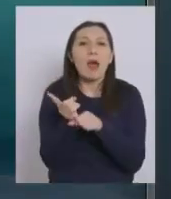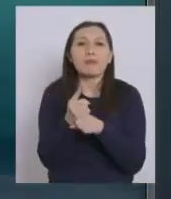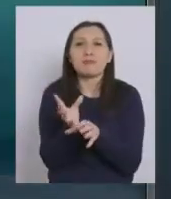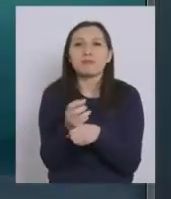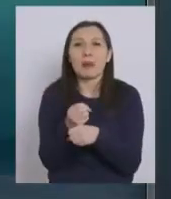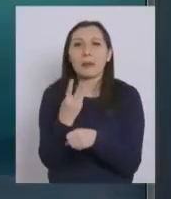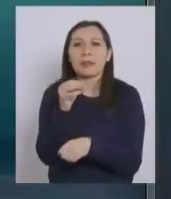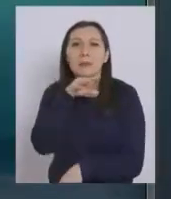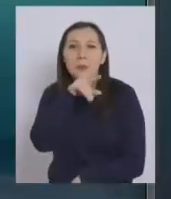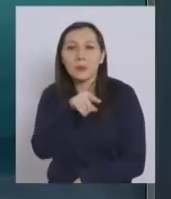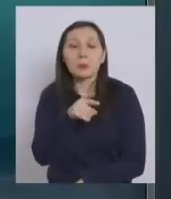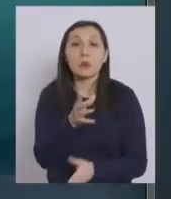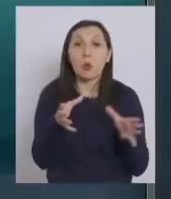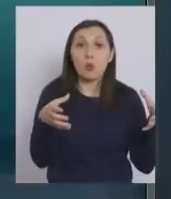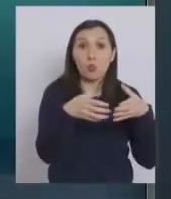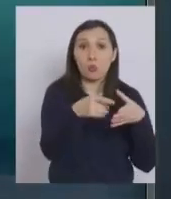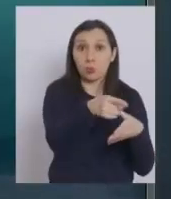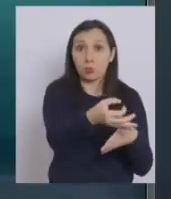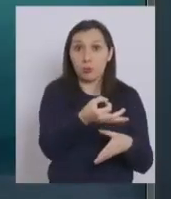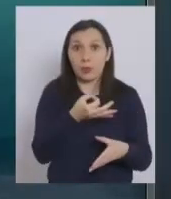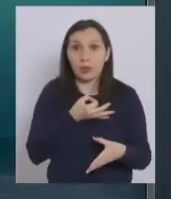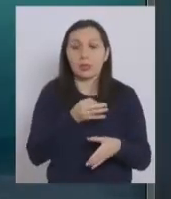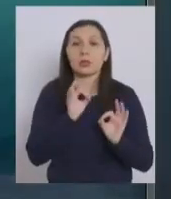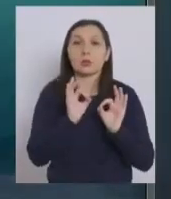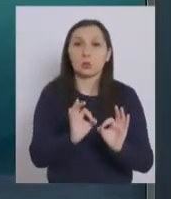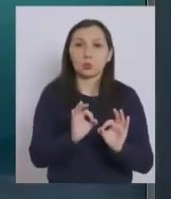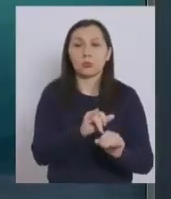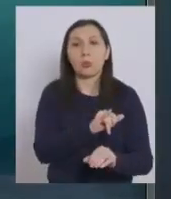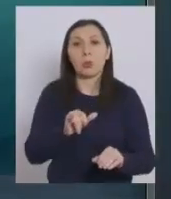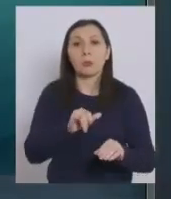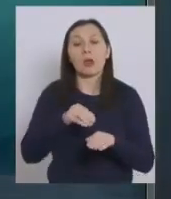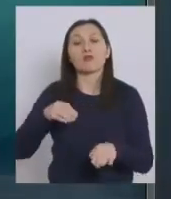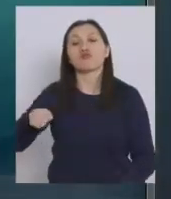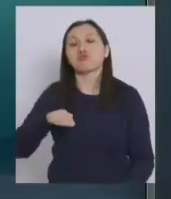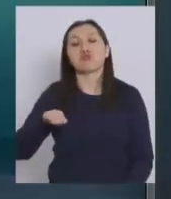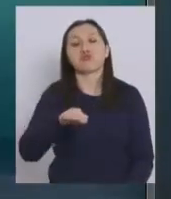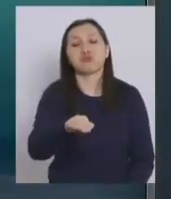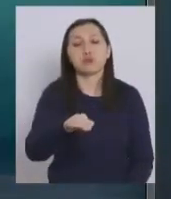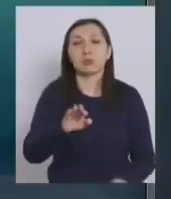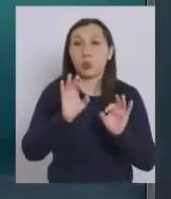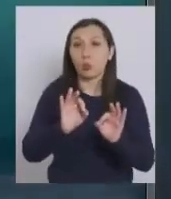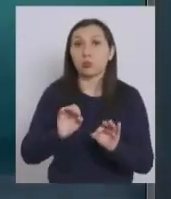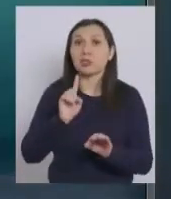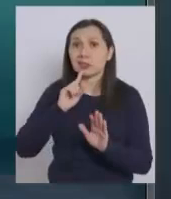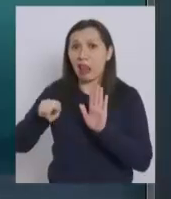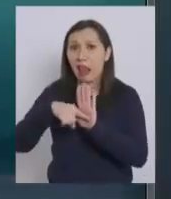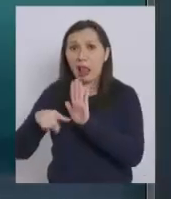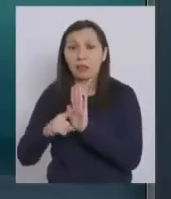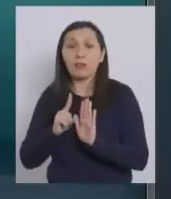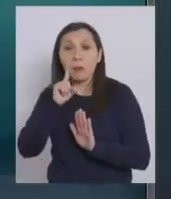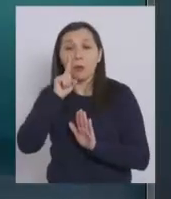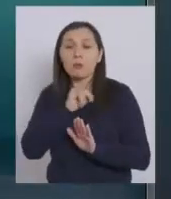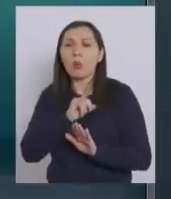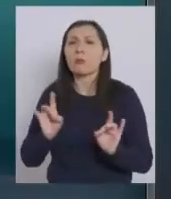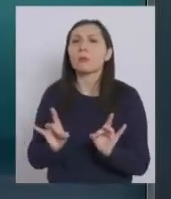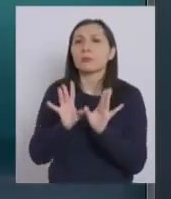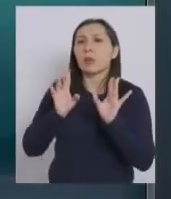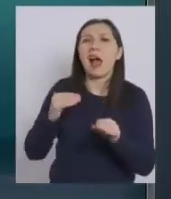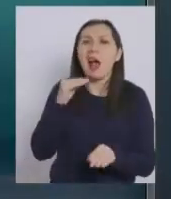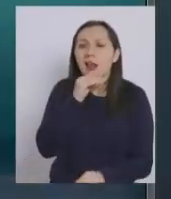ese plantel, particularmente en el que usted menciona, después del traslado, a pesar que venían con PCR negativo, se realizó antígeno